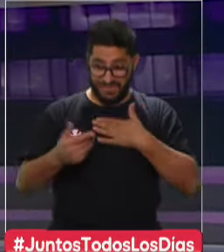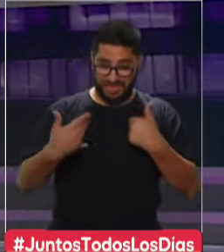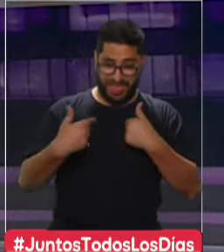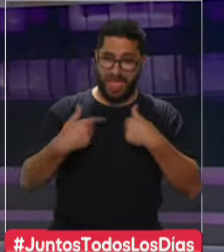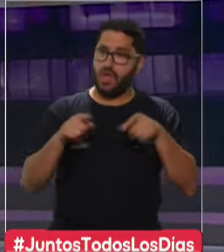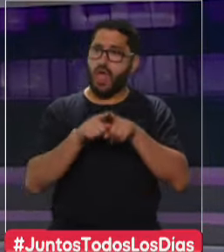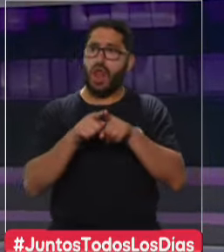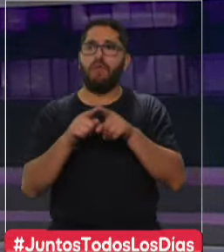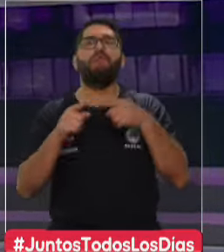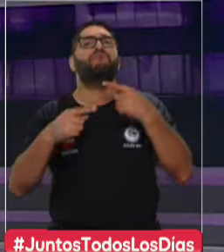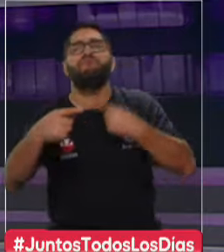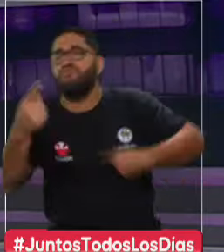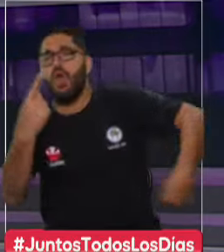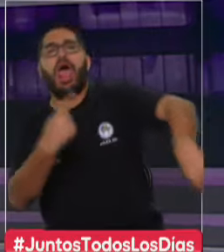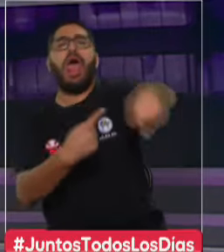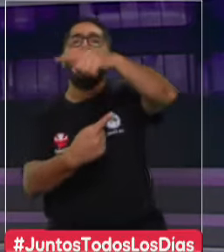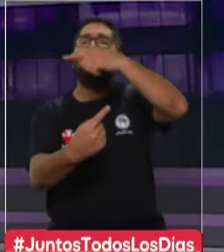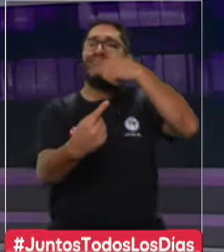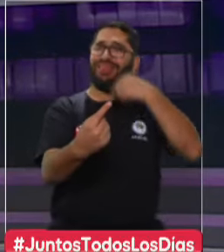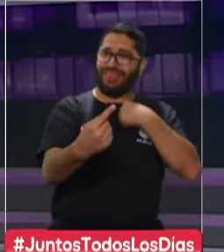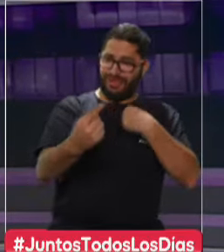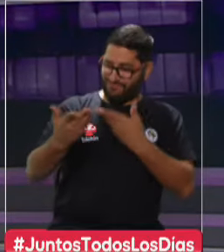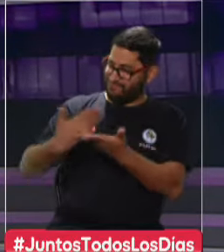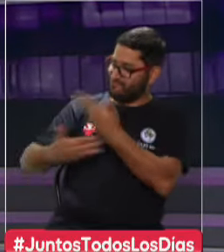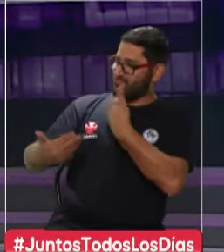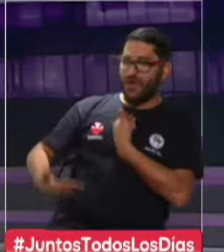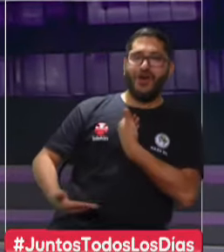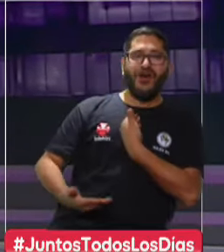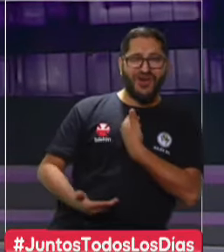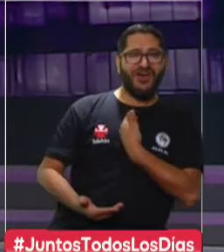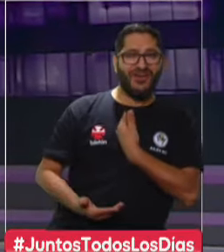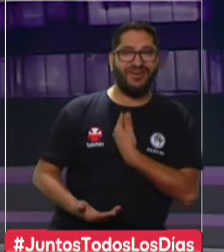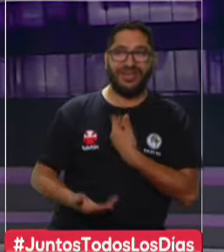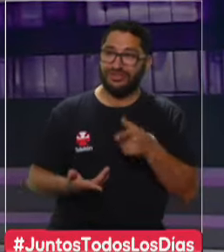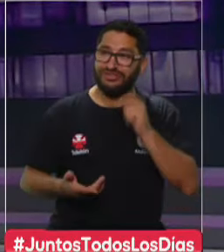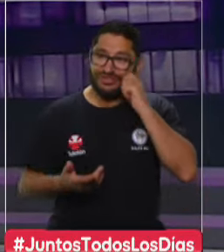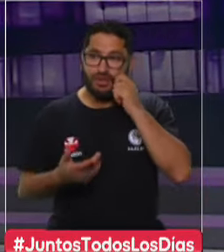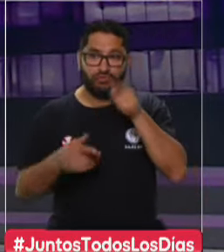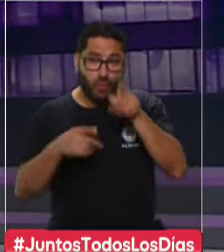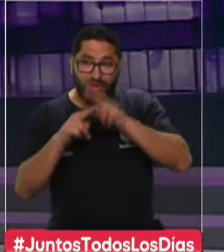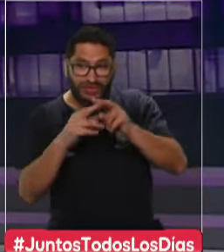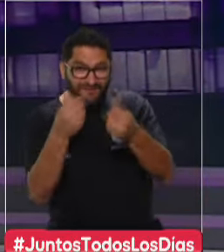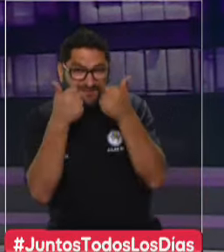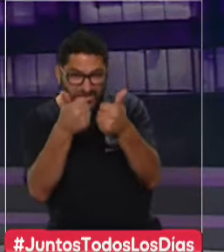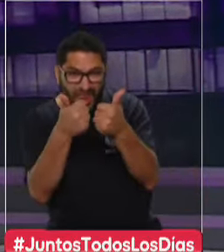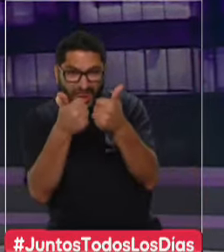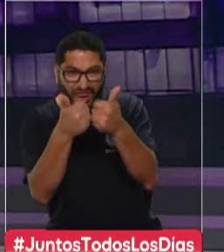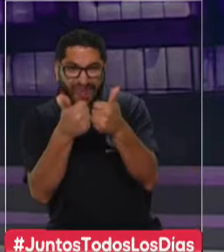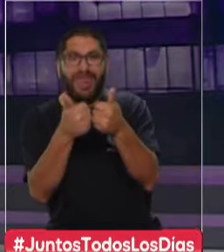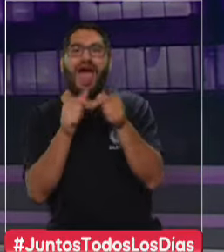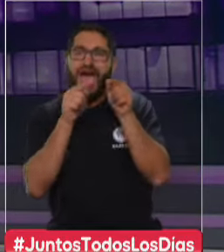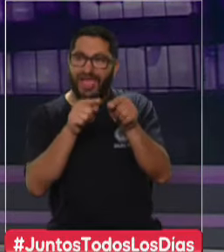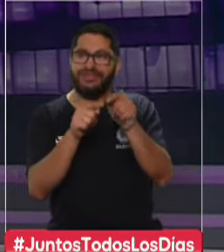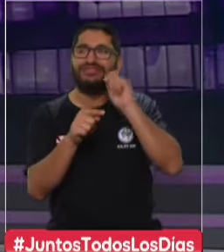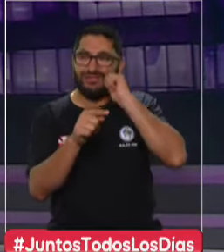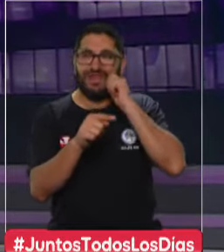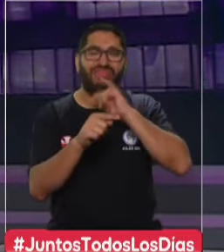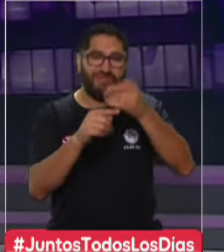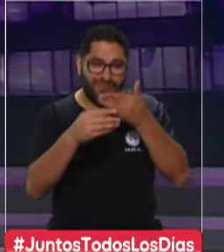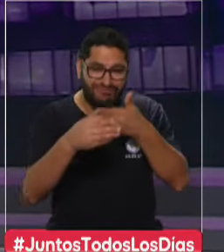y todo vuelve. Entonces, cuando tú haces bien las cosas, te llegan buenas cosas.